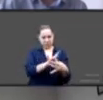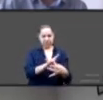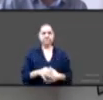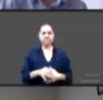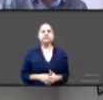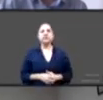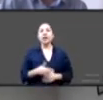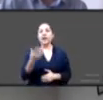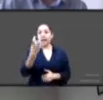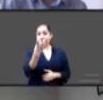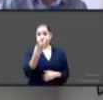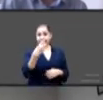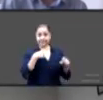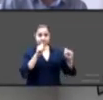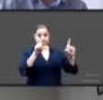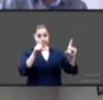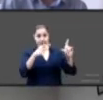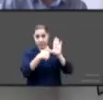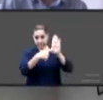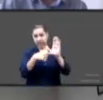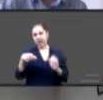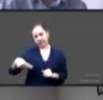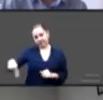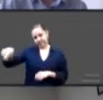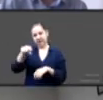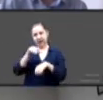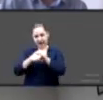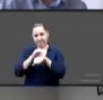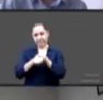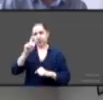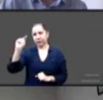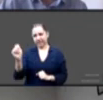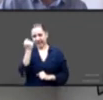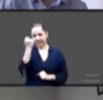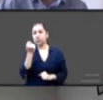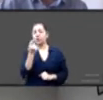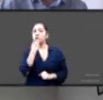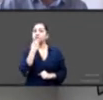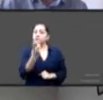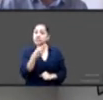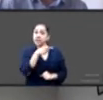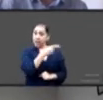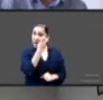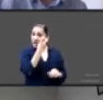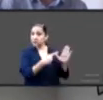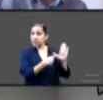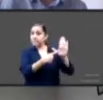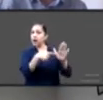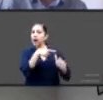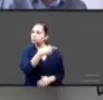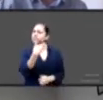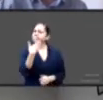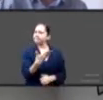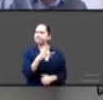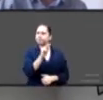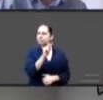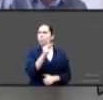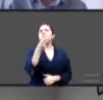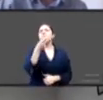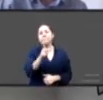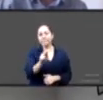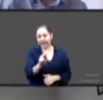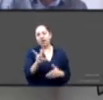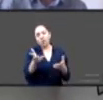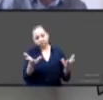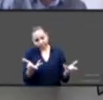amigos tecnológicos dicen de que no es una forma correcta de utilizarlo. Pero metodológicamente, desde un punto de